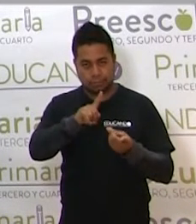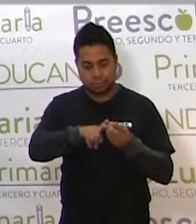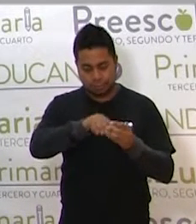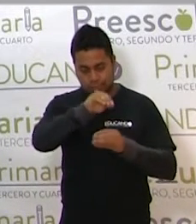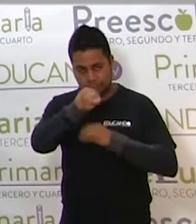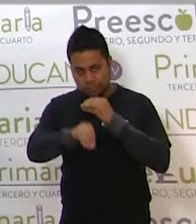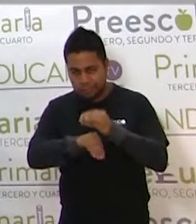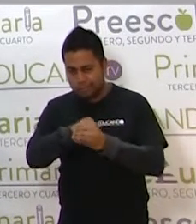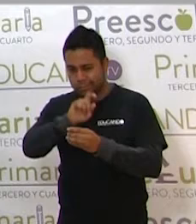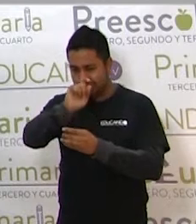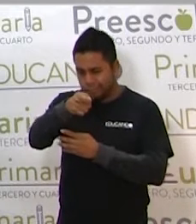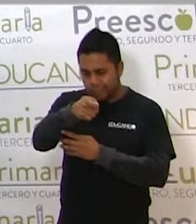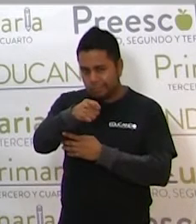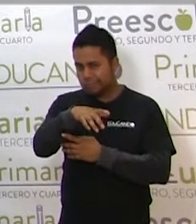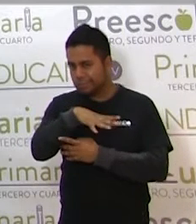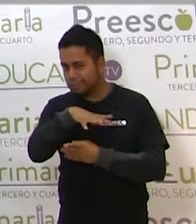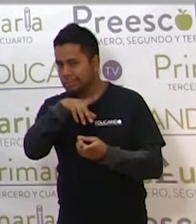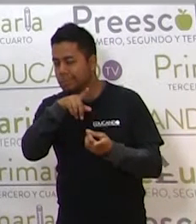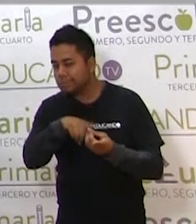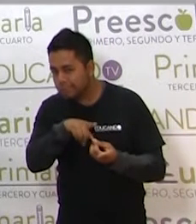sílaba tónica